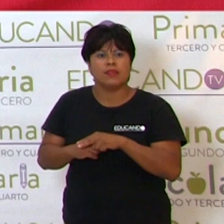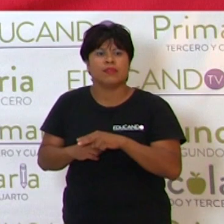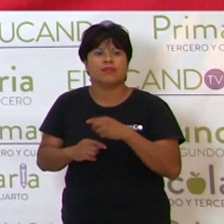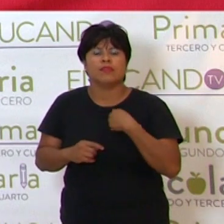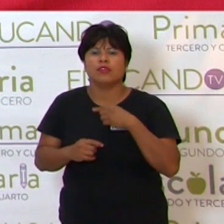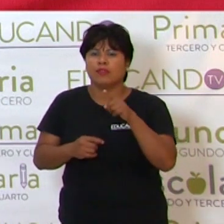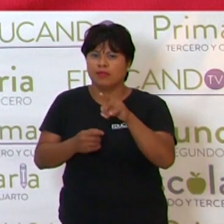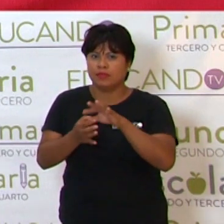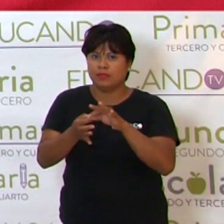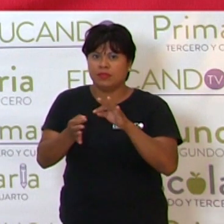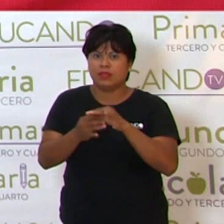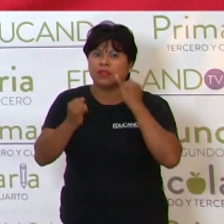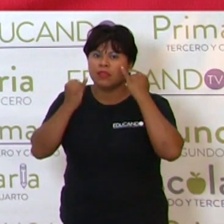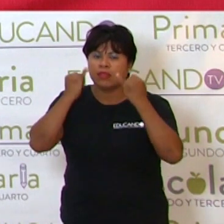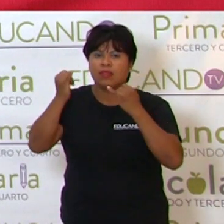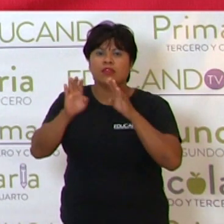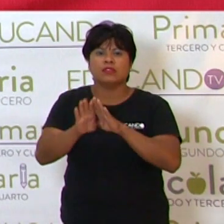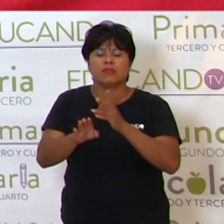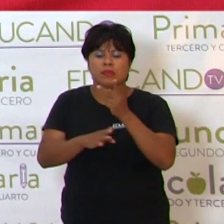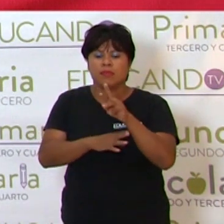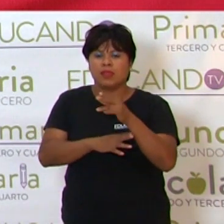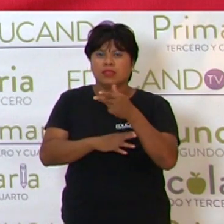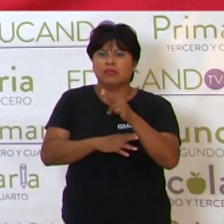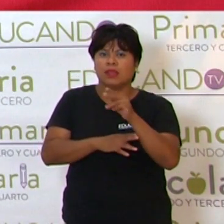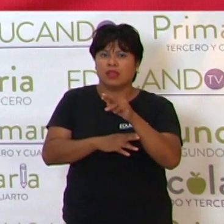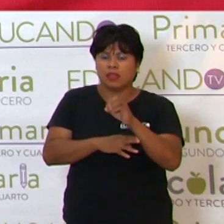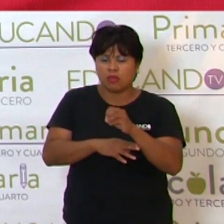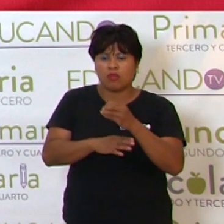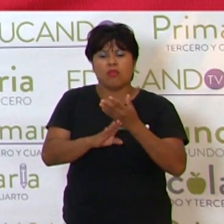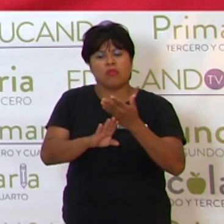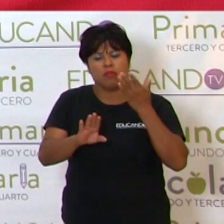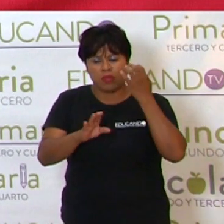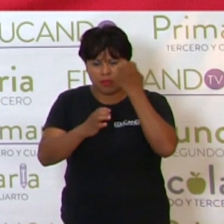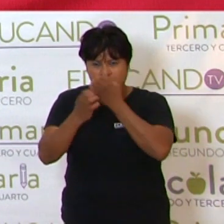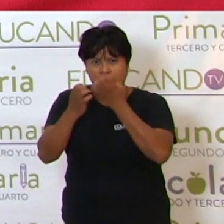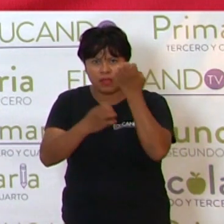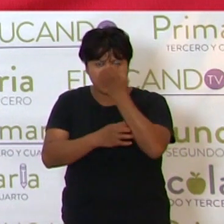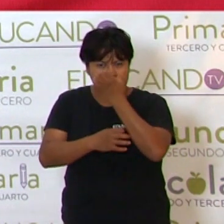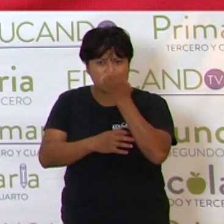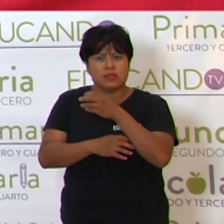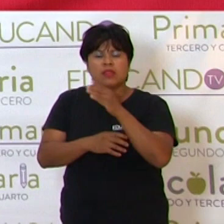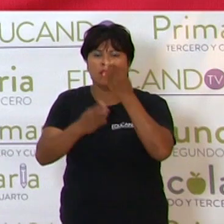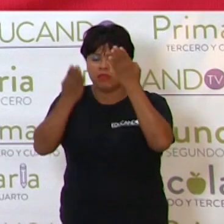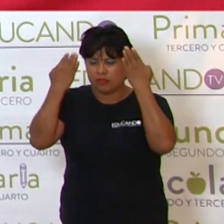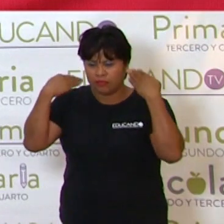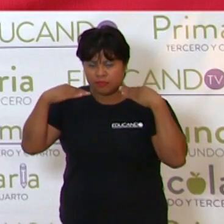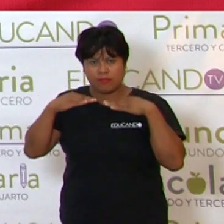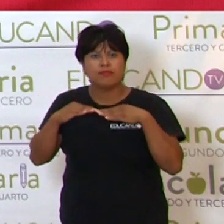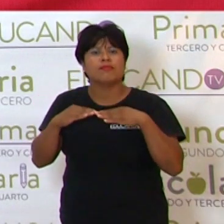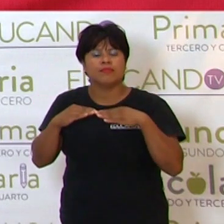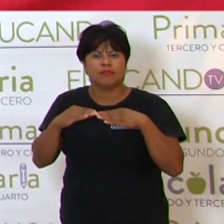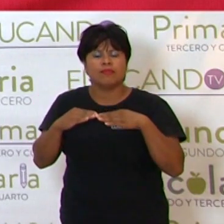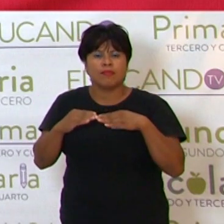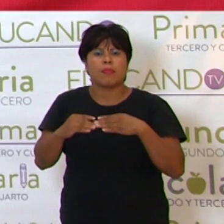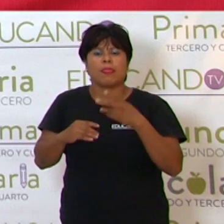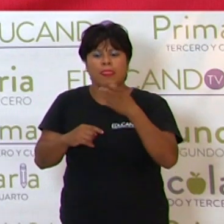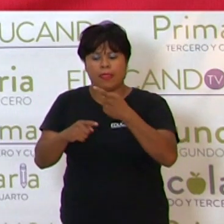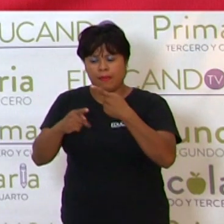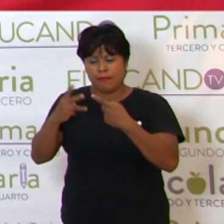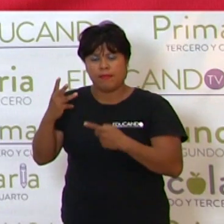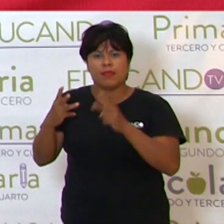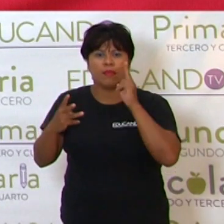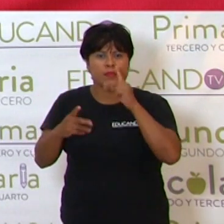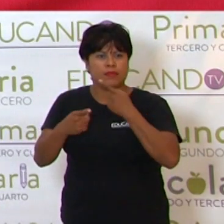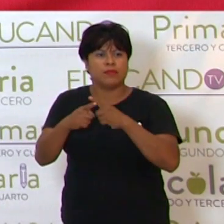les mencioné la idea del teatro prehispánico, del teatro evangelizador, de Sor Juana Inés de la Cruz. Vimos todos esos